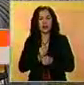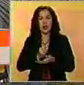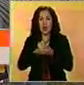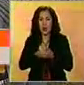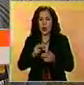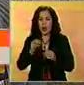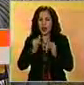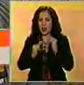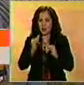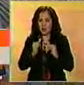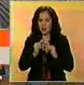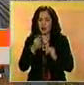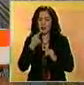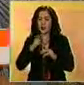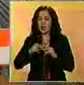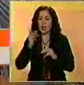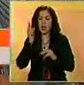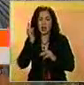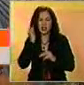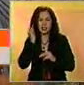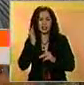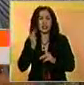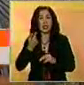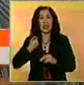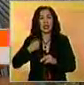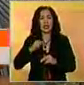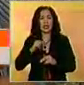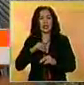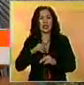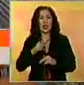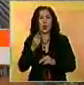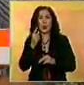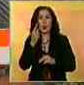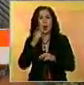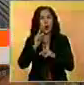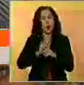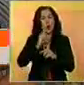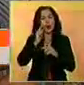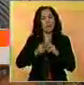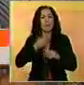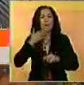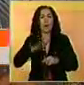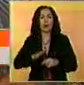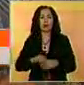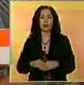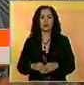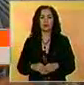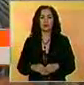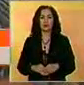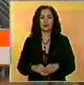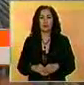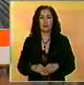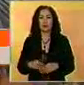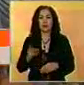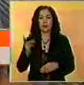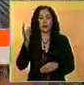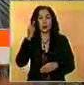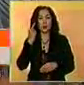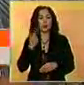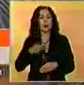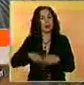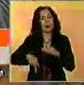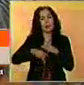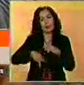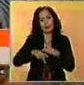bebé, dijeron que la niña aproximadamente tenía una data como de 1 hora y media de muerta. Era su segundo día en la